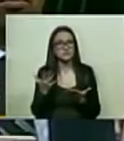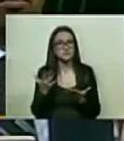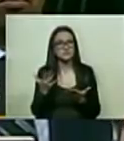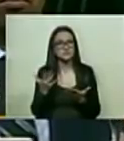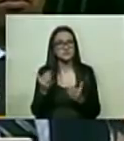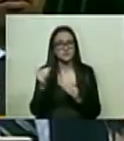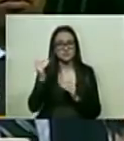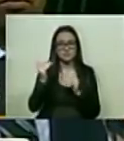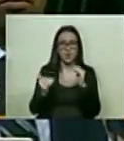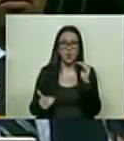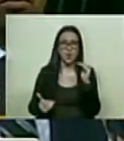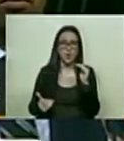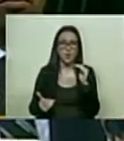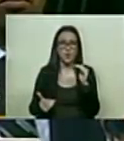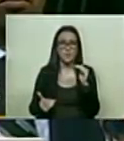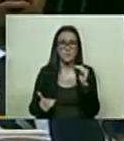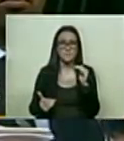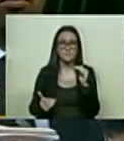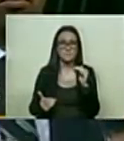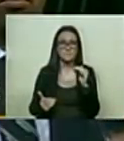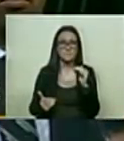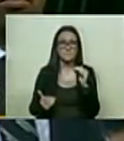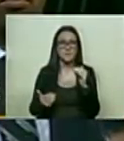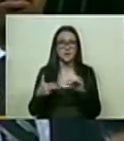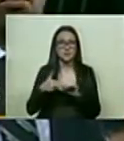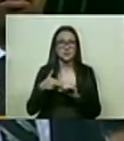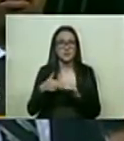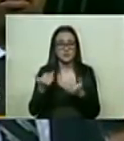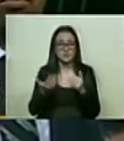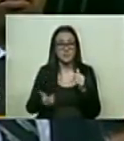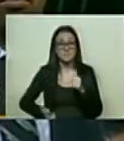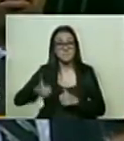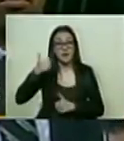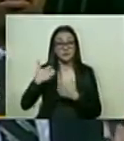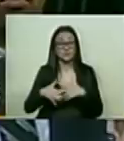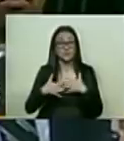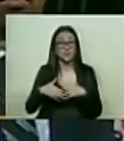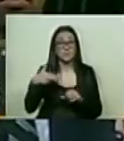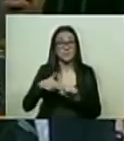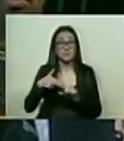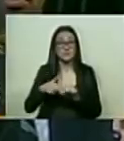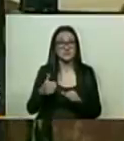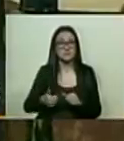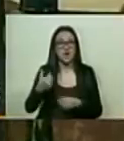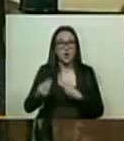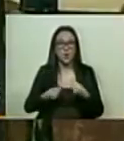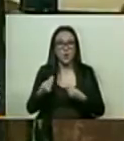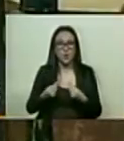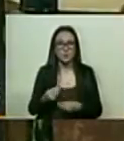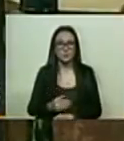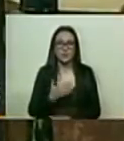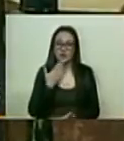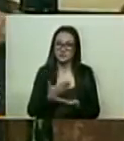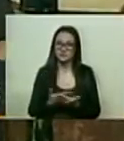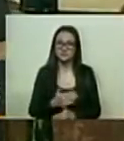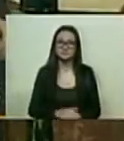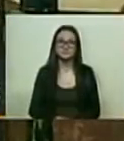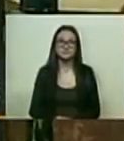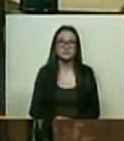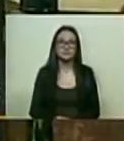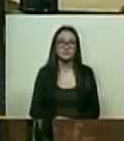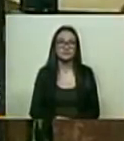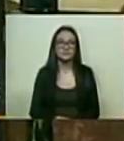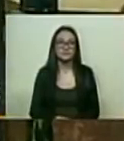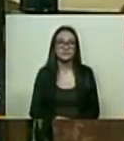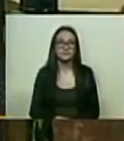caída de la producción y con qué se hará para elevar la producción. Bueno, gracias. Washington